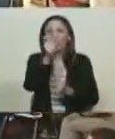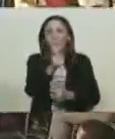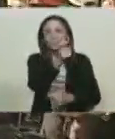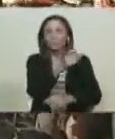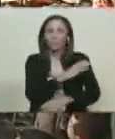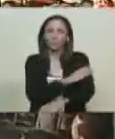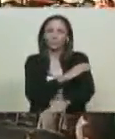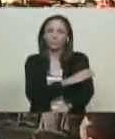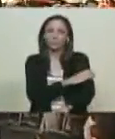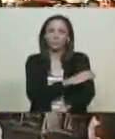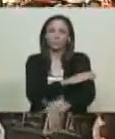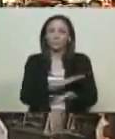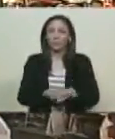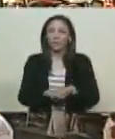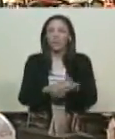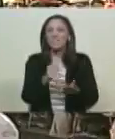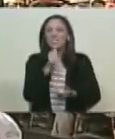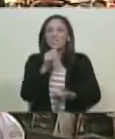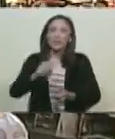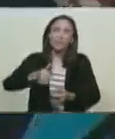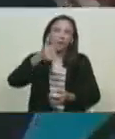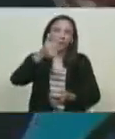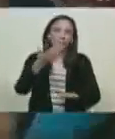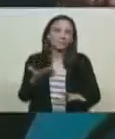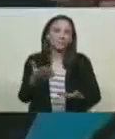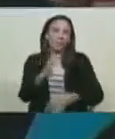¿Son más la oligarquía que la clase obrera?